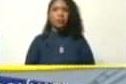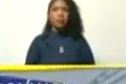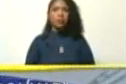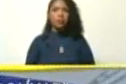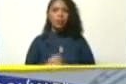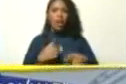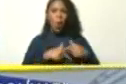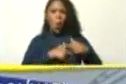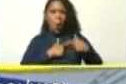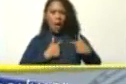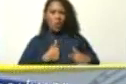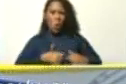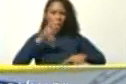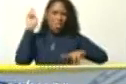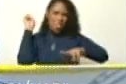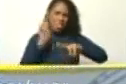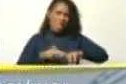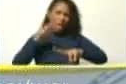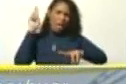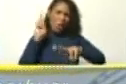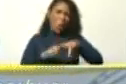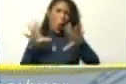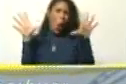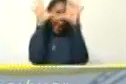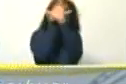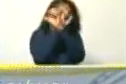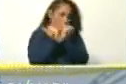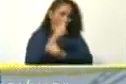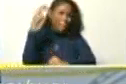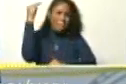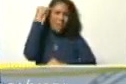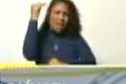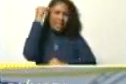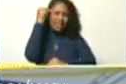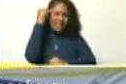Corazón oscuro, de mente malvada.